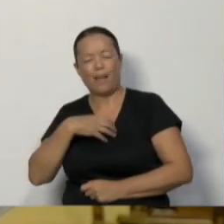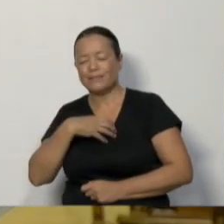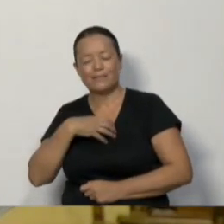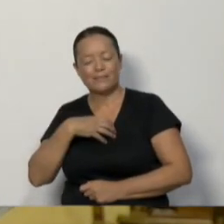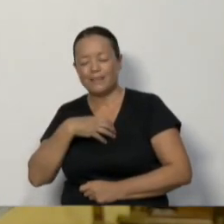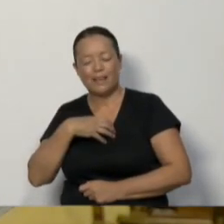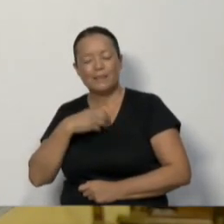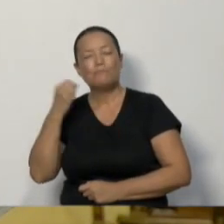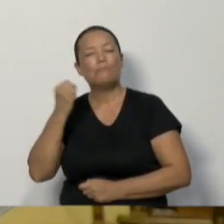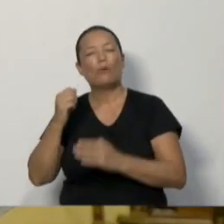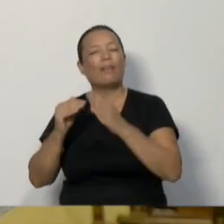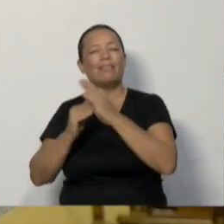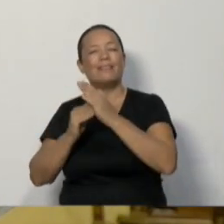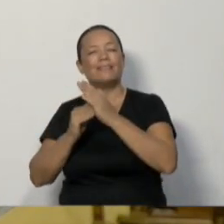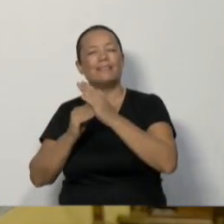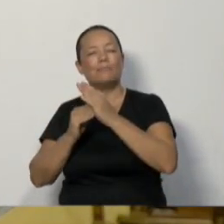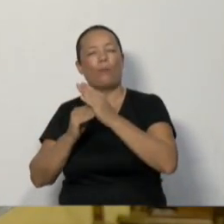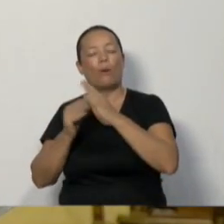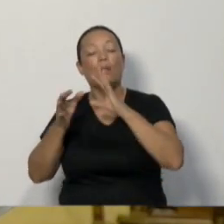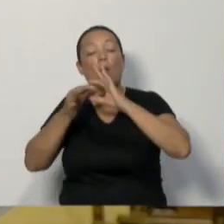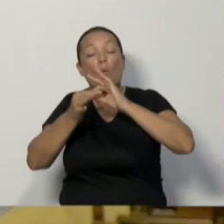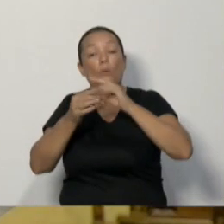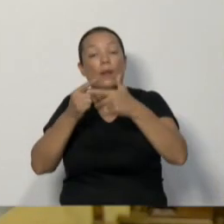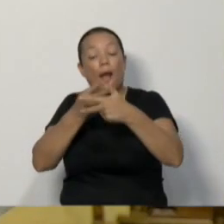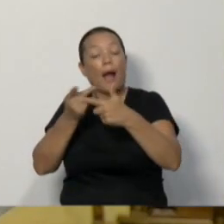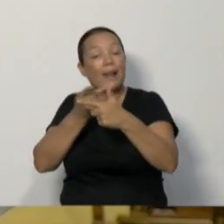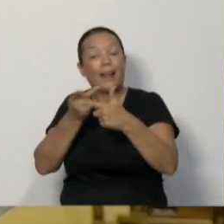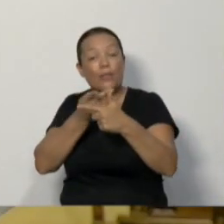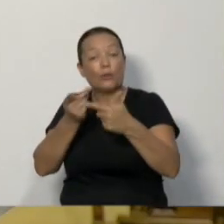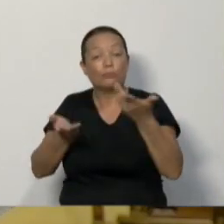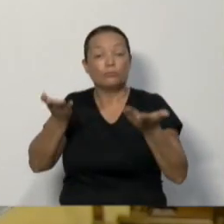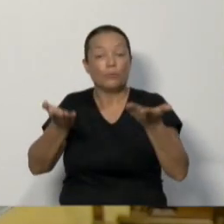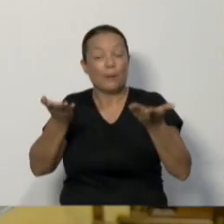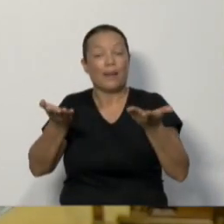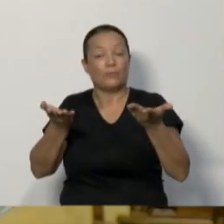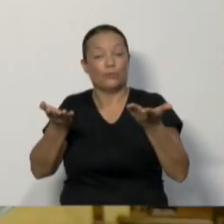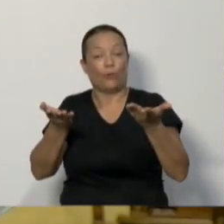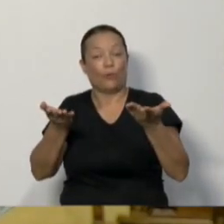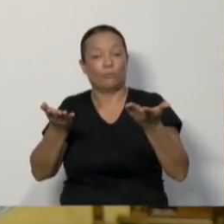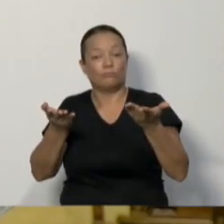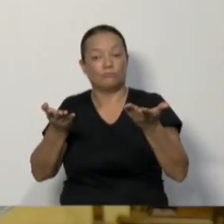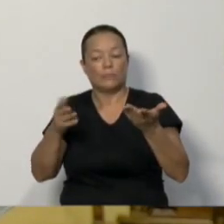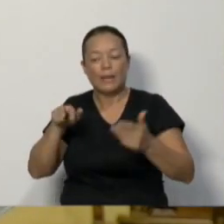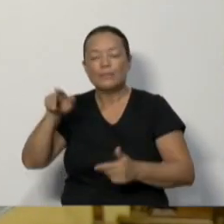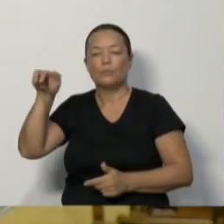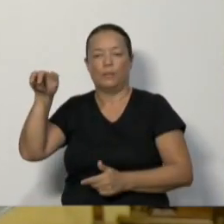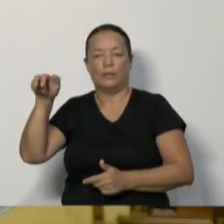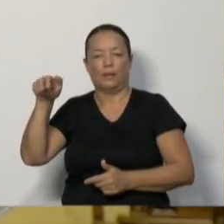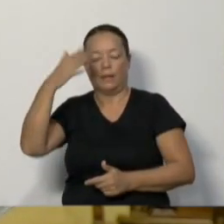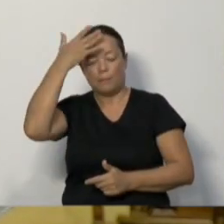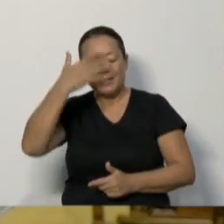algo que une a las dos subidas. Y lo otro que une a las dos subidas es la presencia de